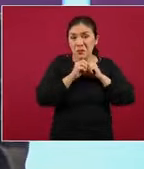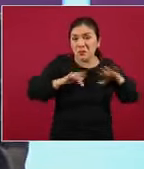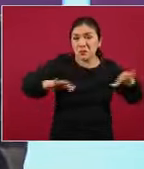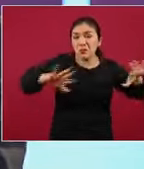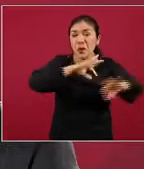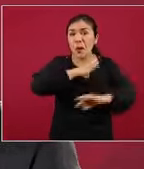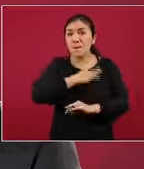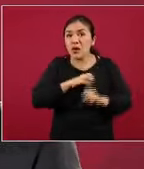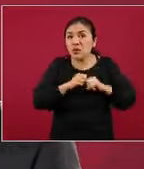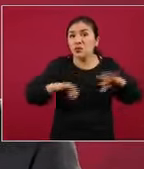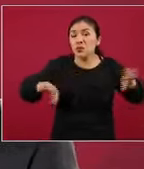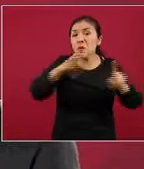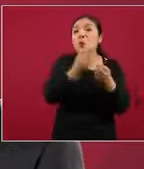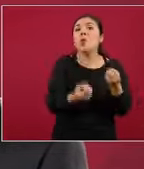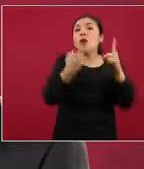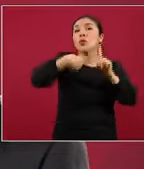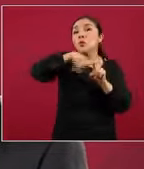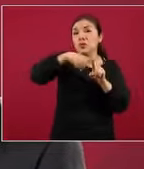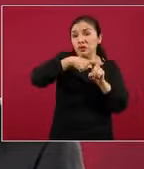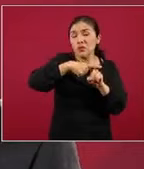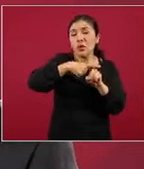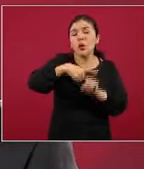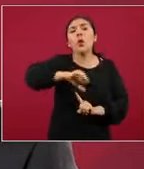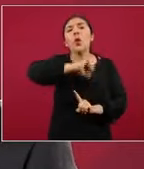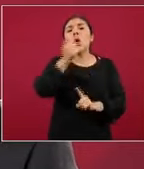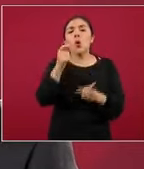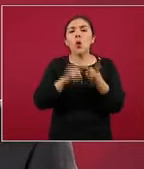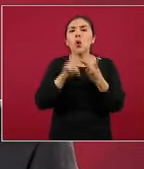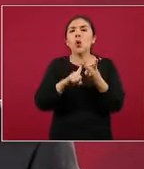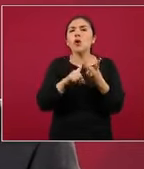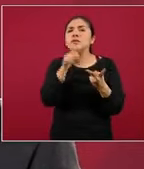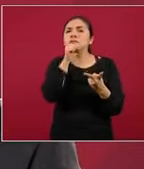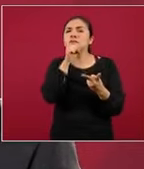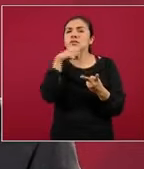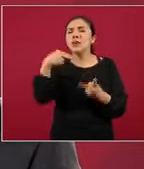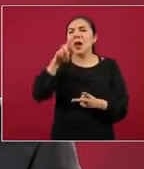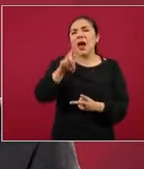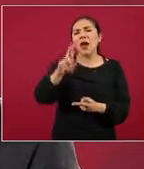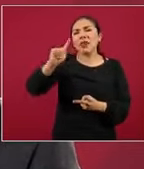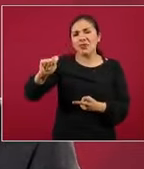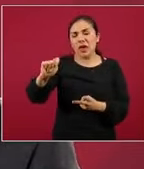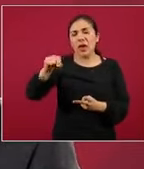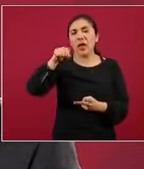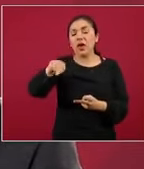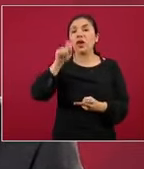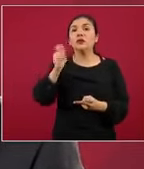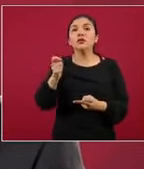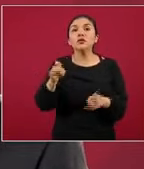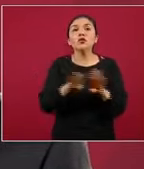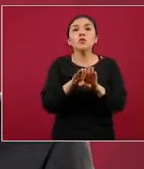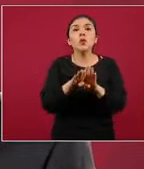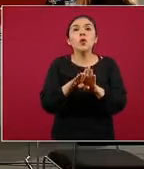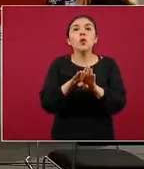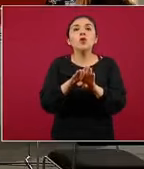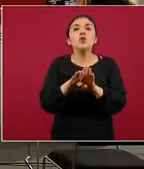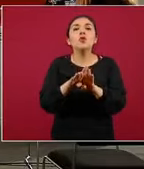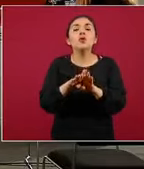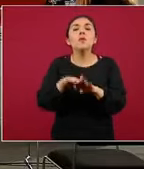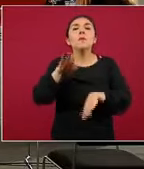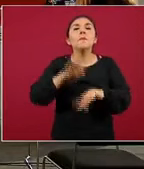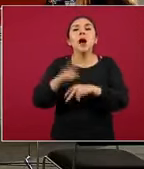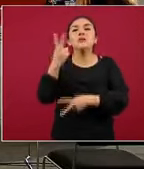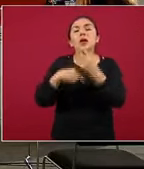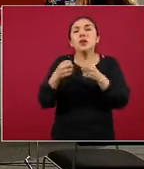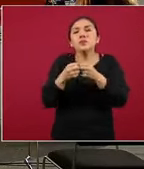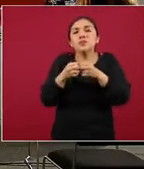virus, el porcentaje de positividad y un índice, el RT, el número secundario de reproducción en el